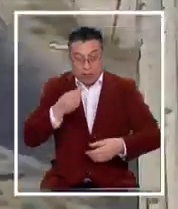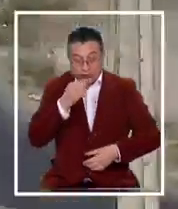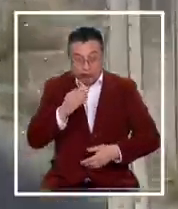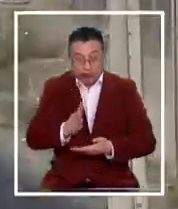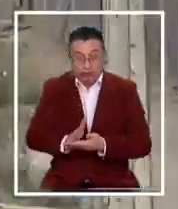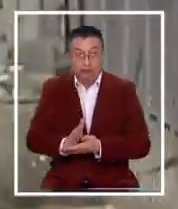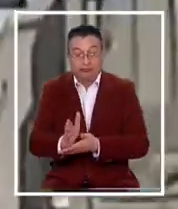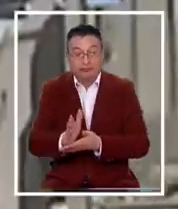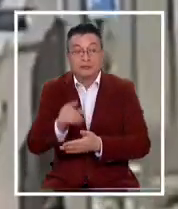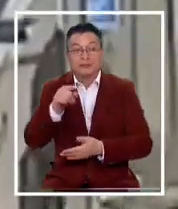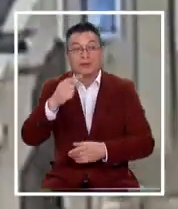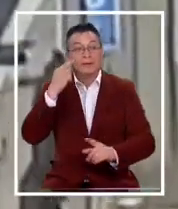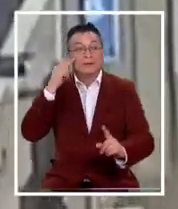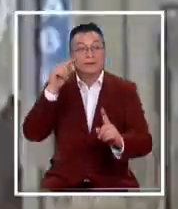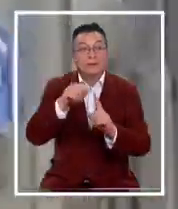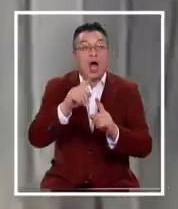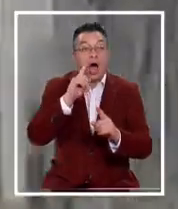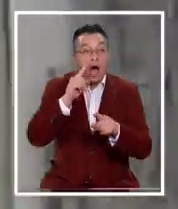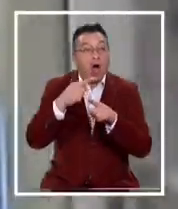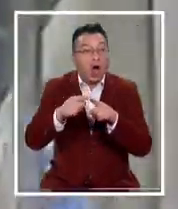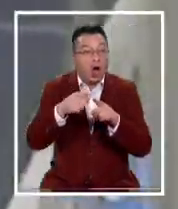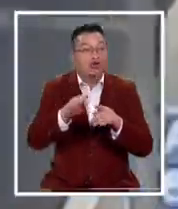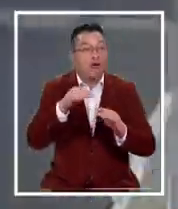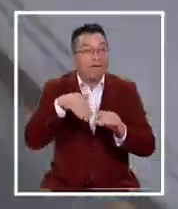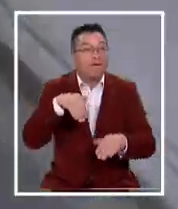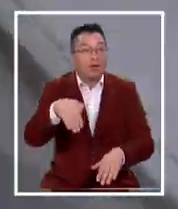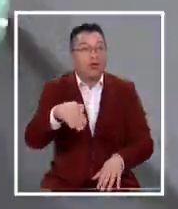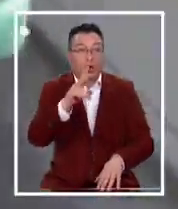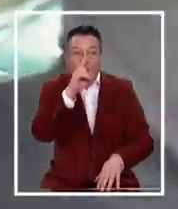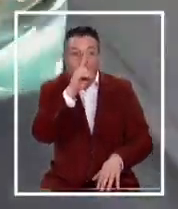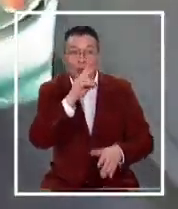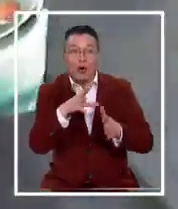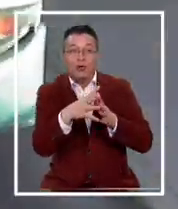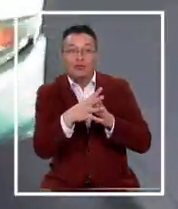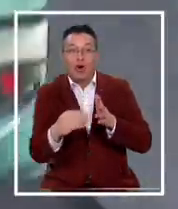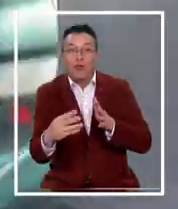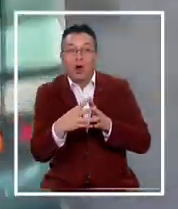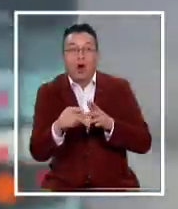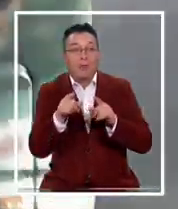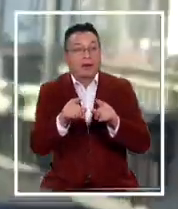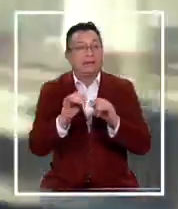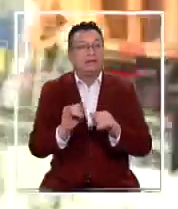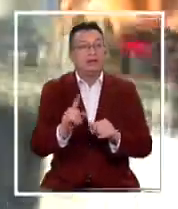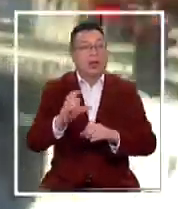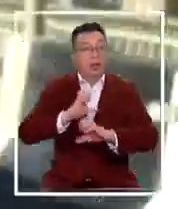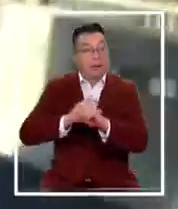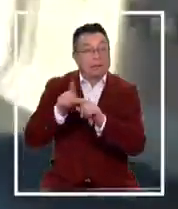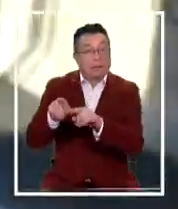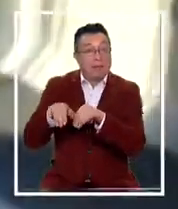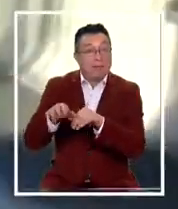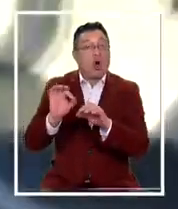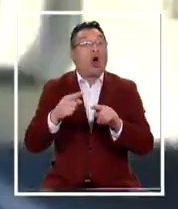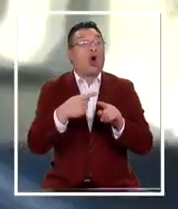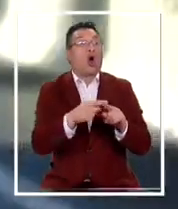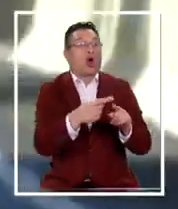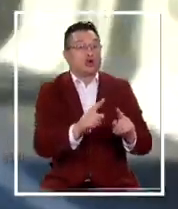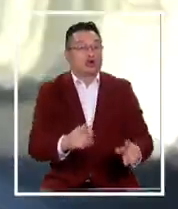que buscará establecer si hay otros buses que utilizan el mecanismo de esta empresa o de otras empresas.